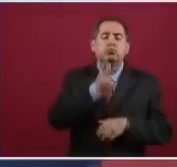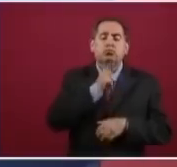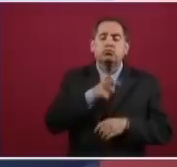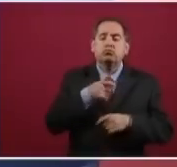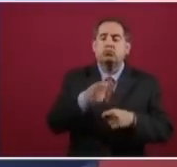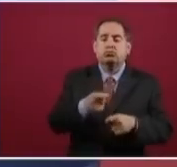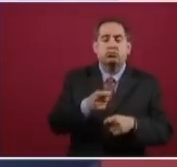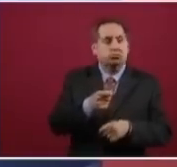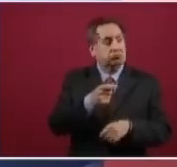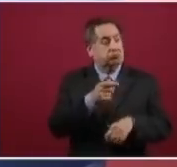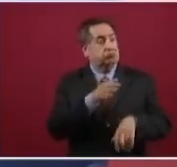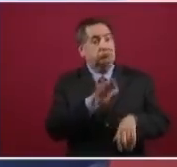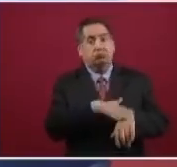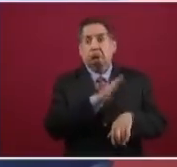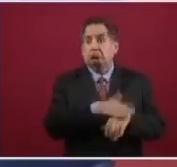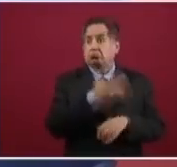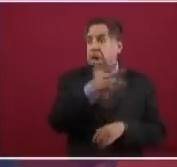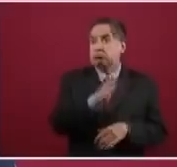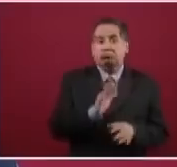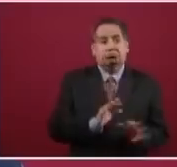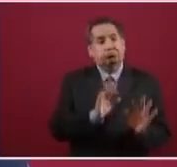era de 10